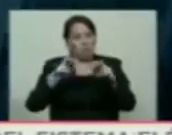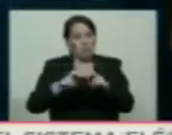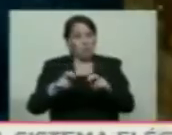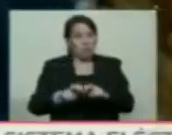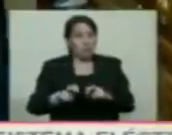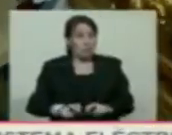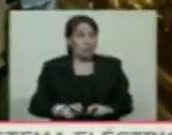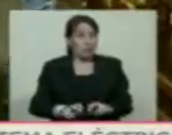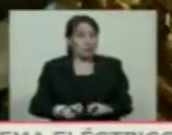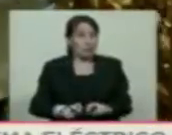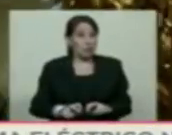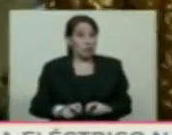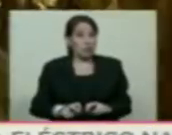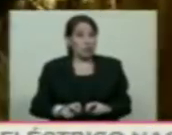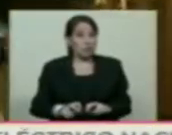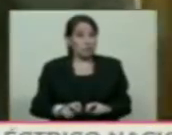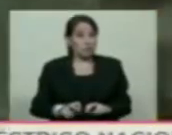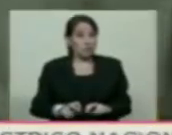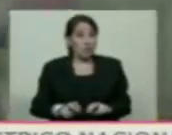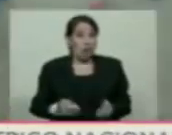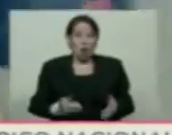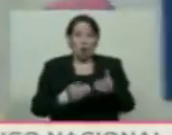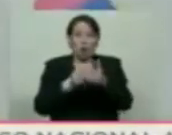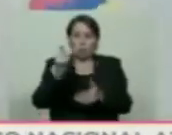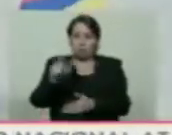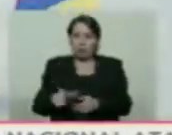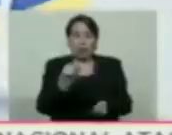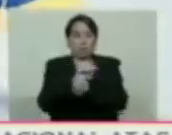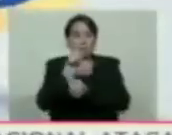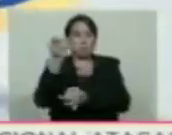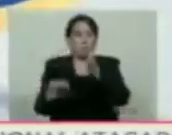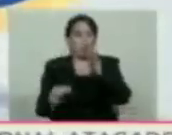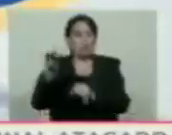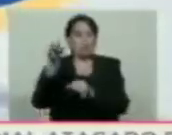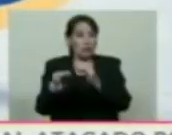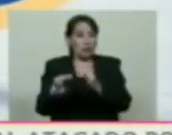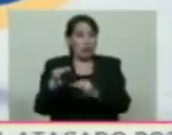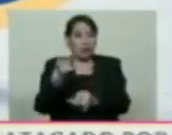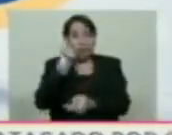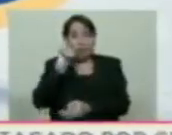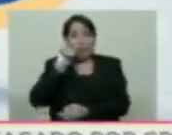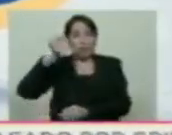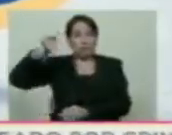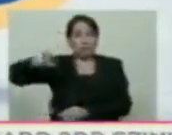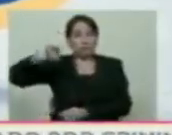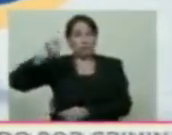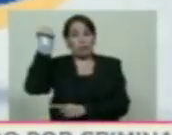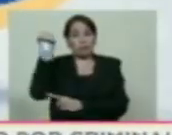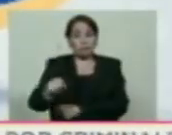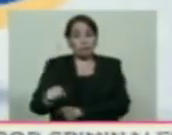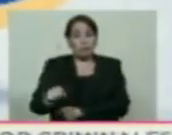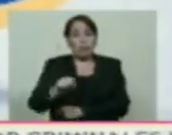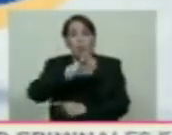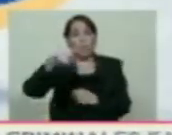entonces con las investigaciones penales contra el diputado en desacato